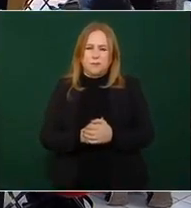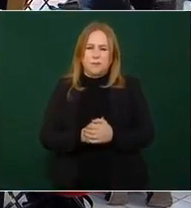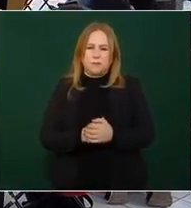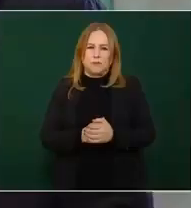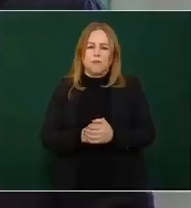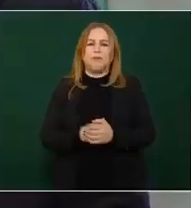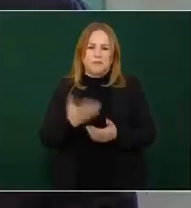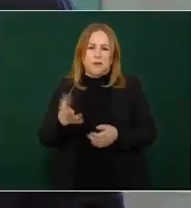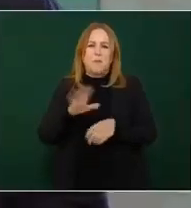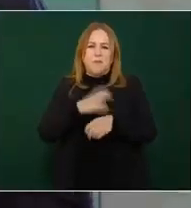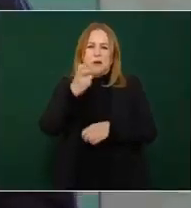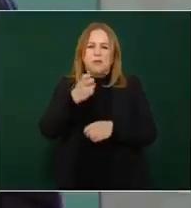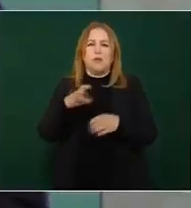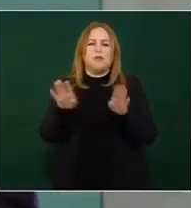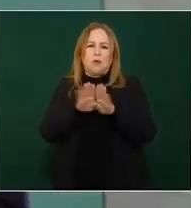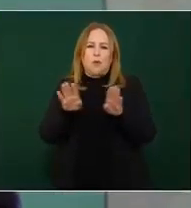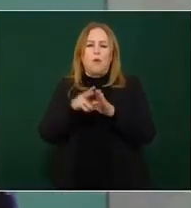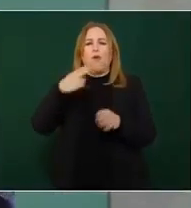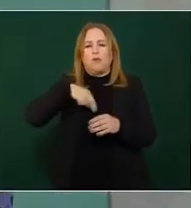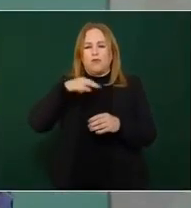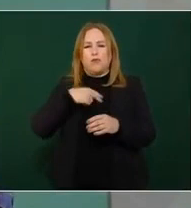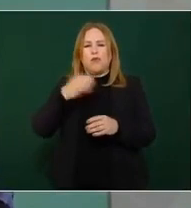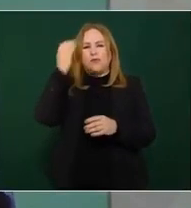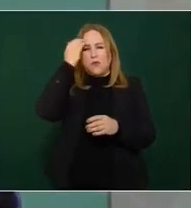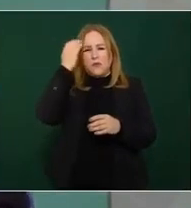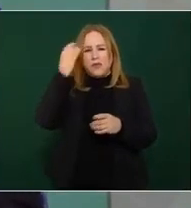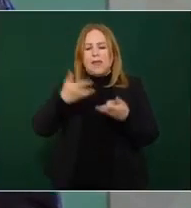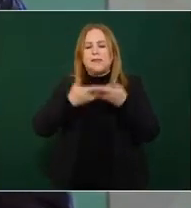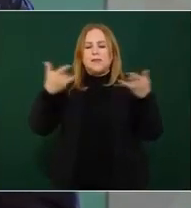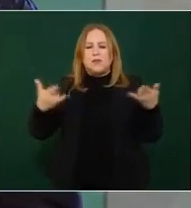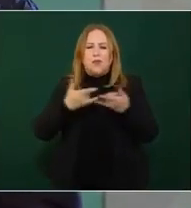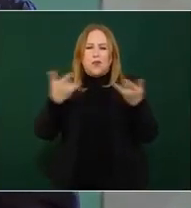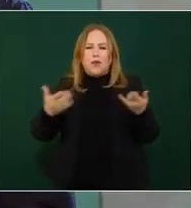de conocer la historia, ¿no?, de Santana